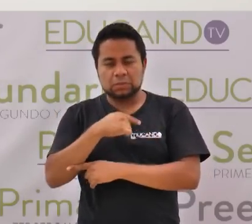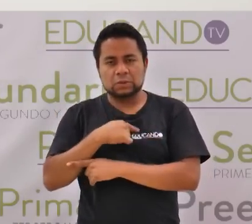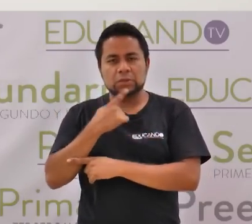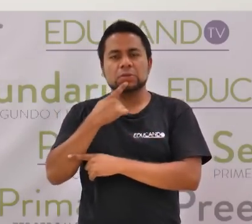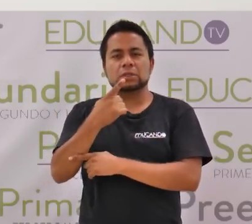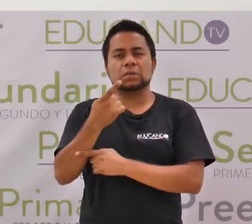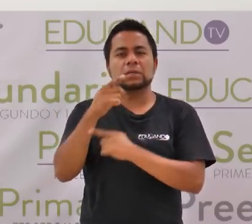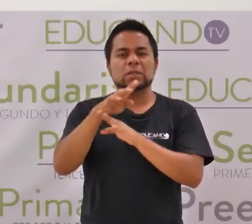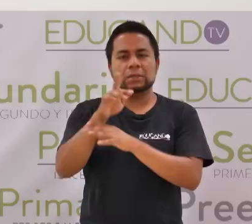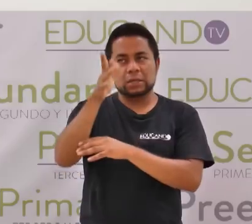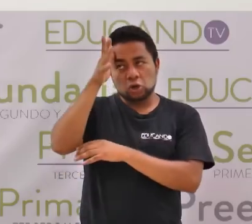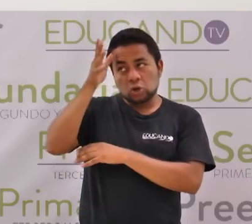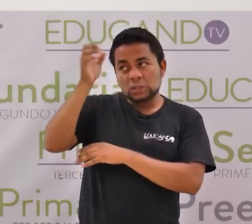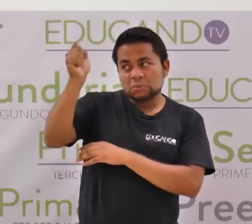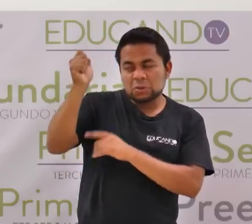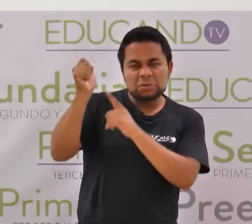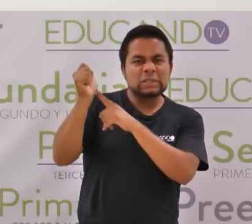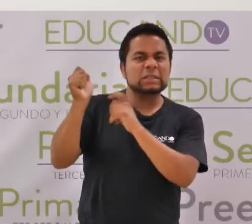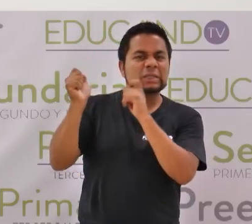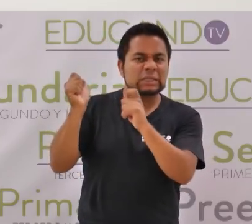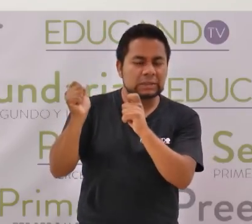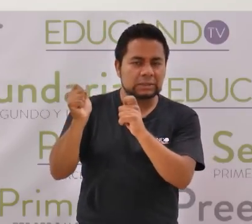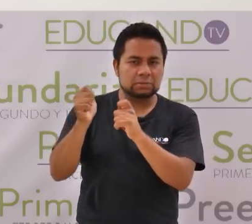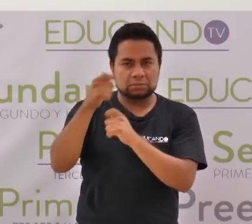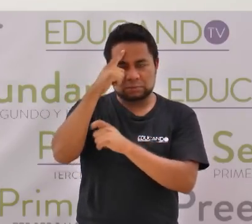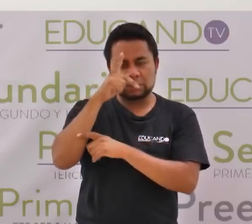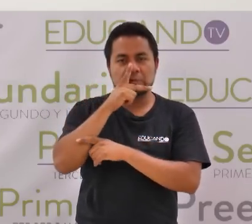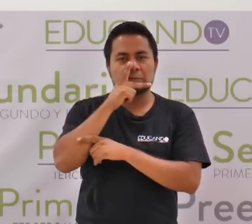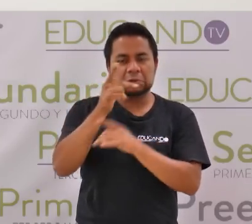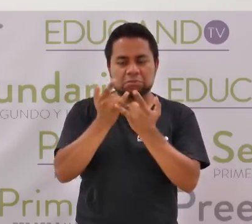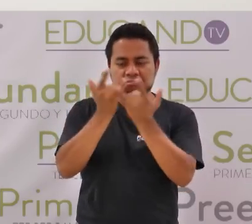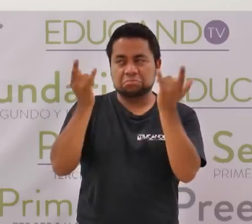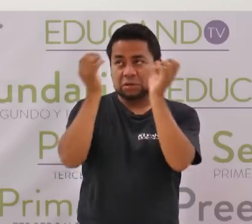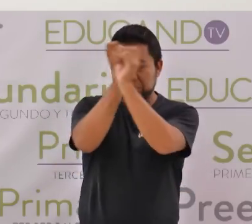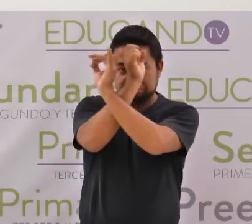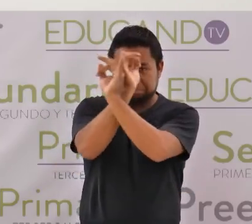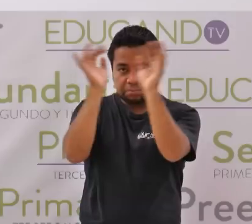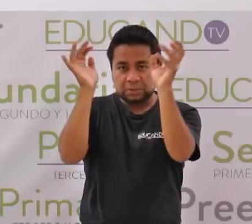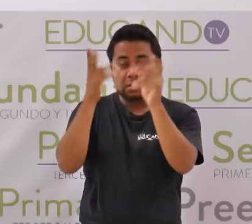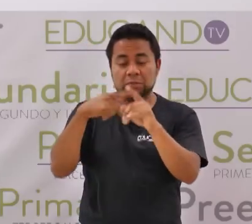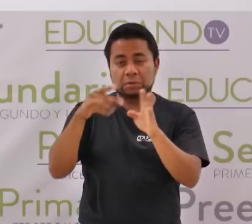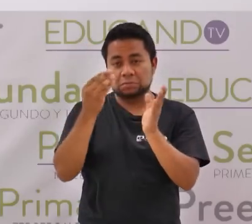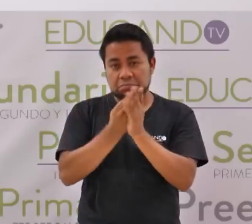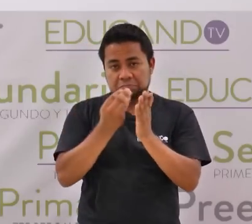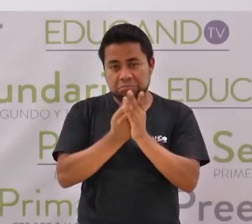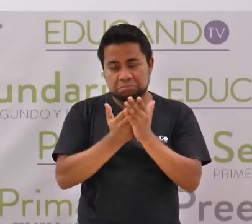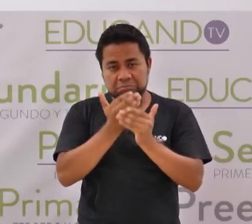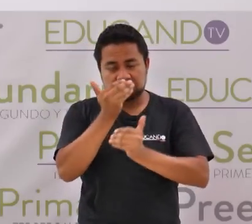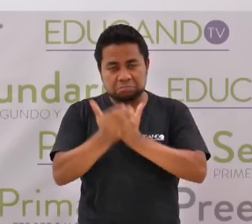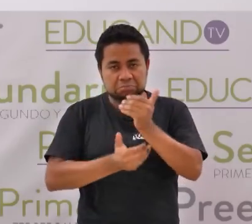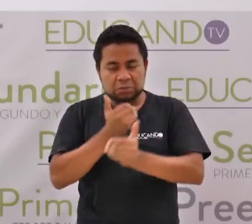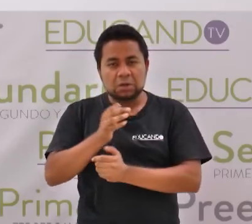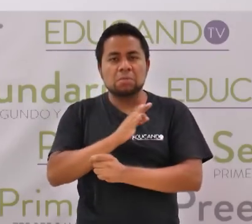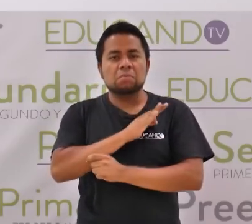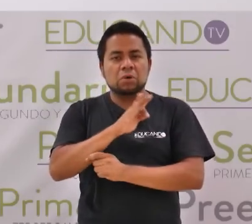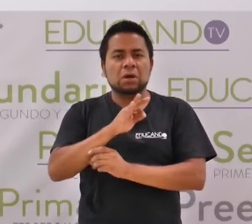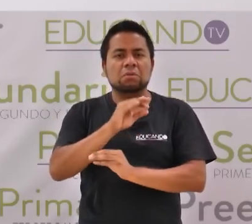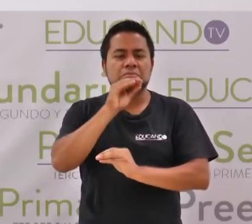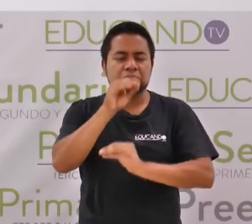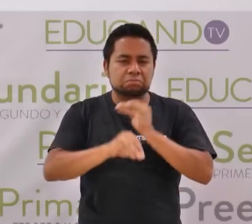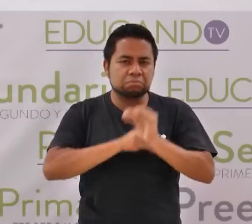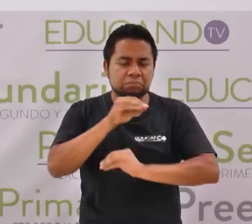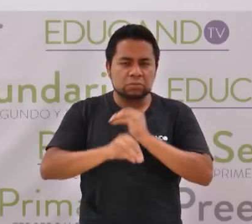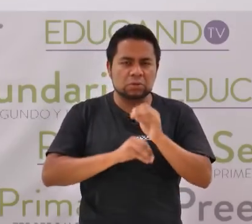un concepto acerca de la historieta, pero ustedes en estas sesiones también van a ir pudiendo